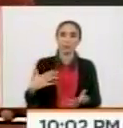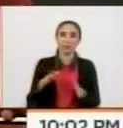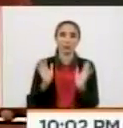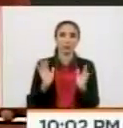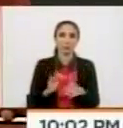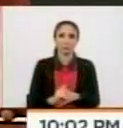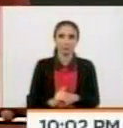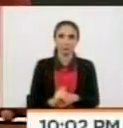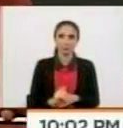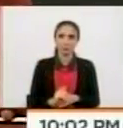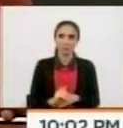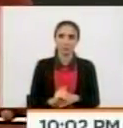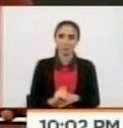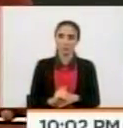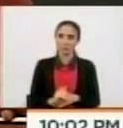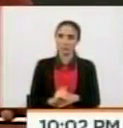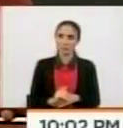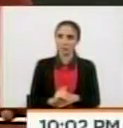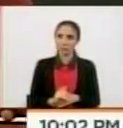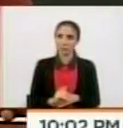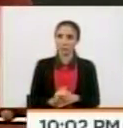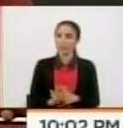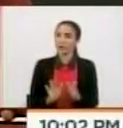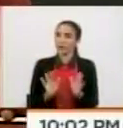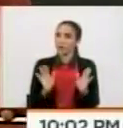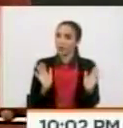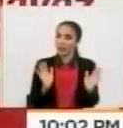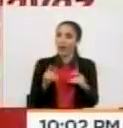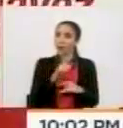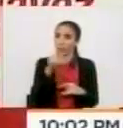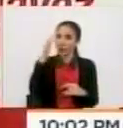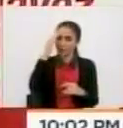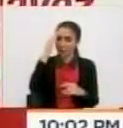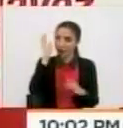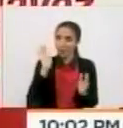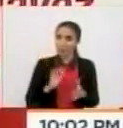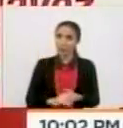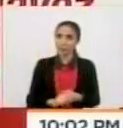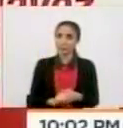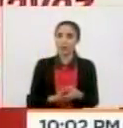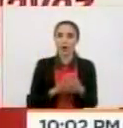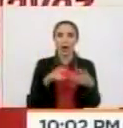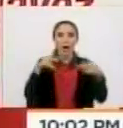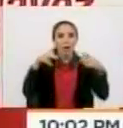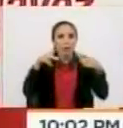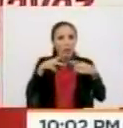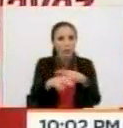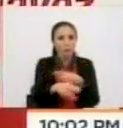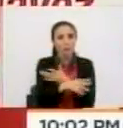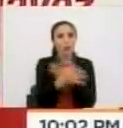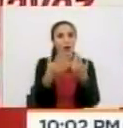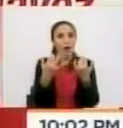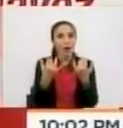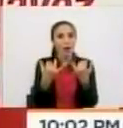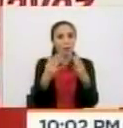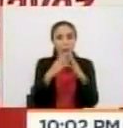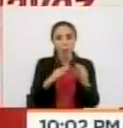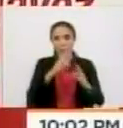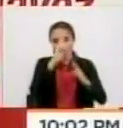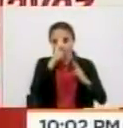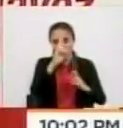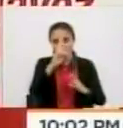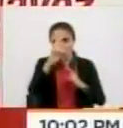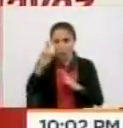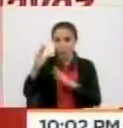sabiendo que la revolución es quien inauguró la era histórica de respeto a los venezolanos y a